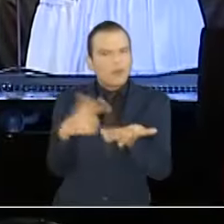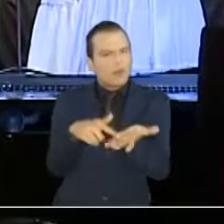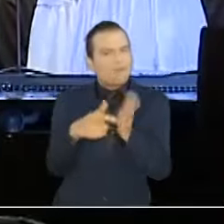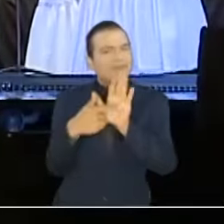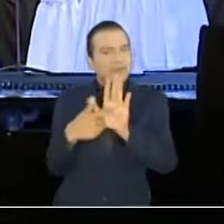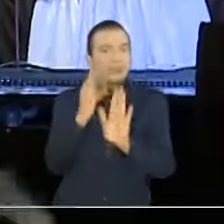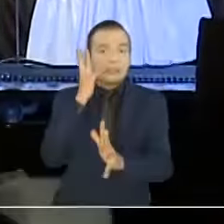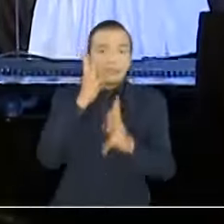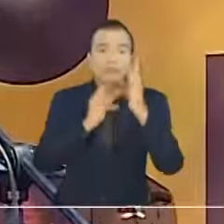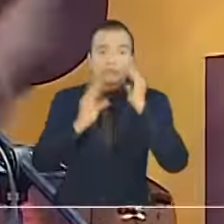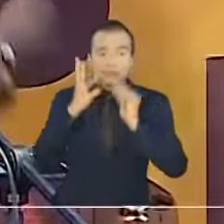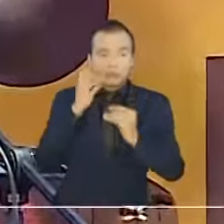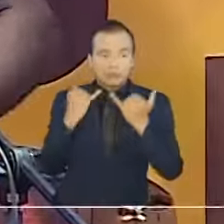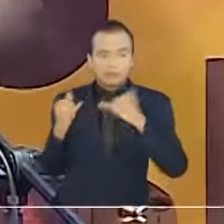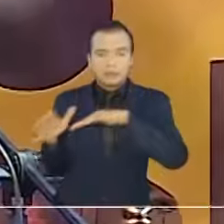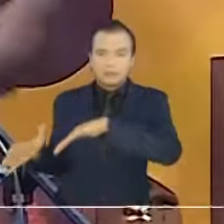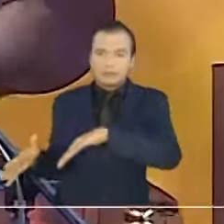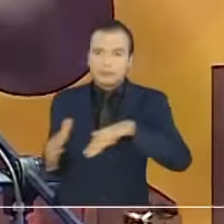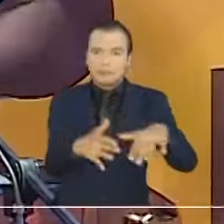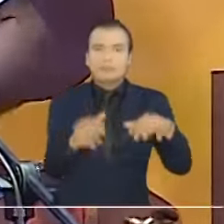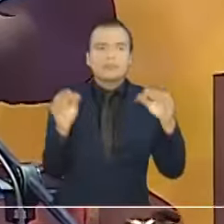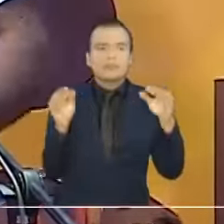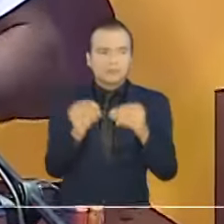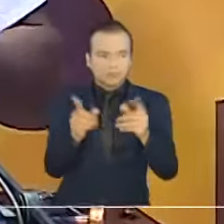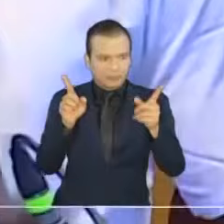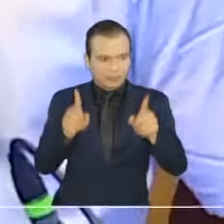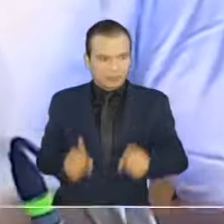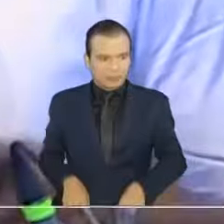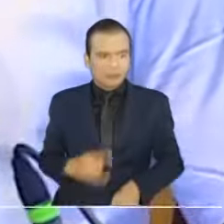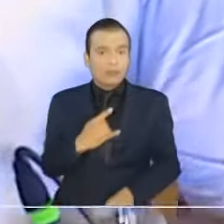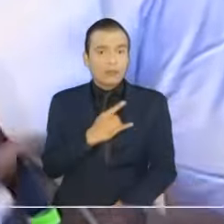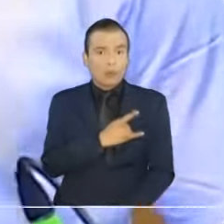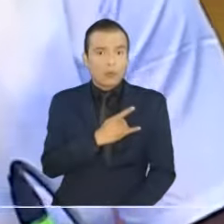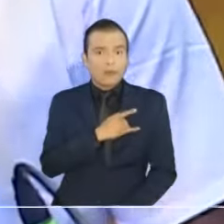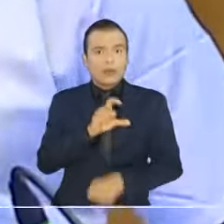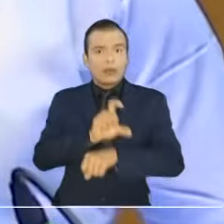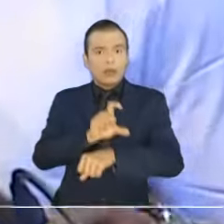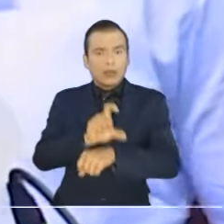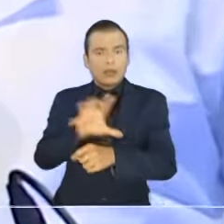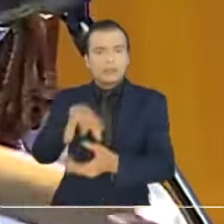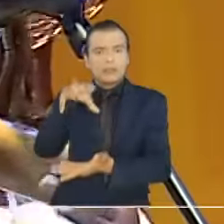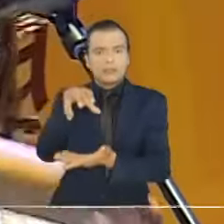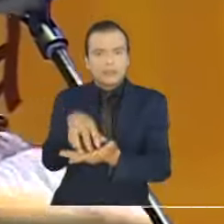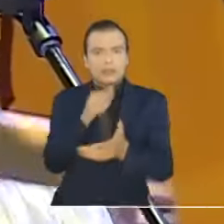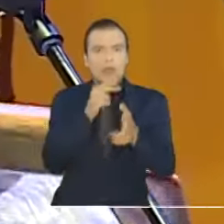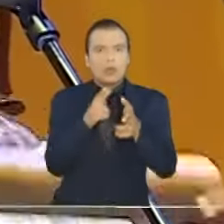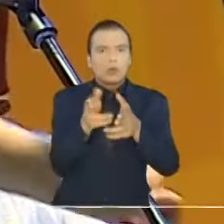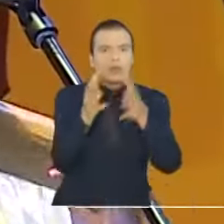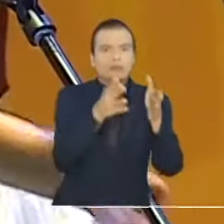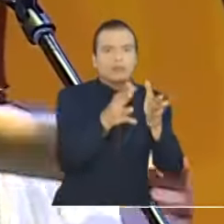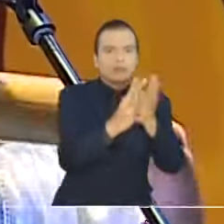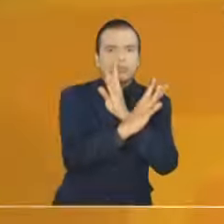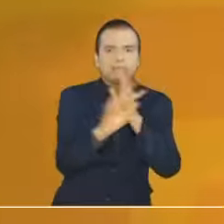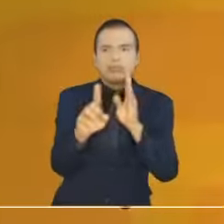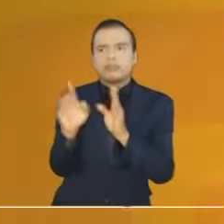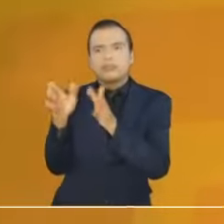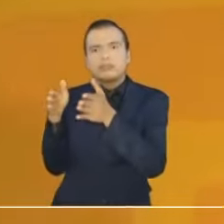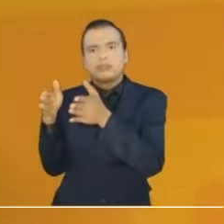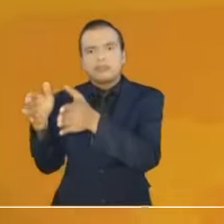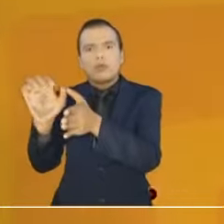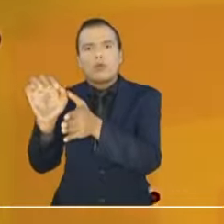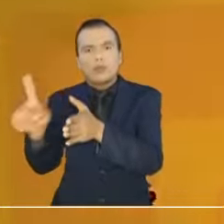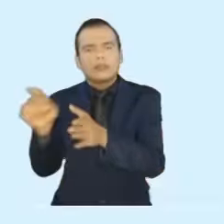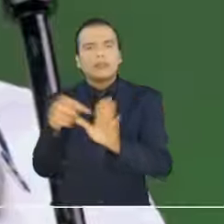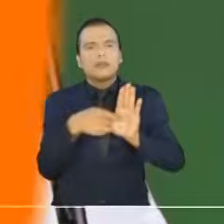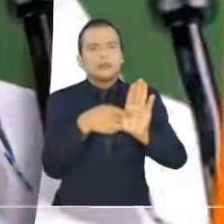Además, este festival llega a las universidades, colegios, centros comerciales, Boulevard del Río y del Oriente de la ciudad. Conozca la programación del día jueves 15